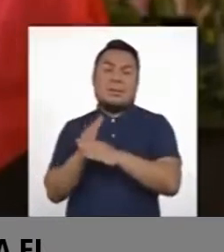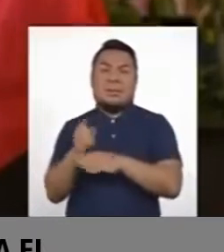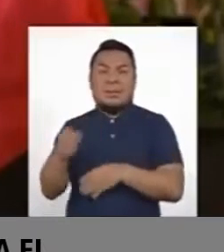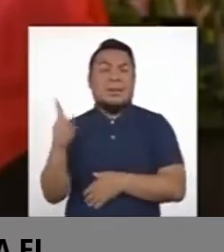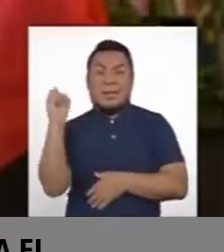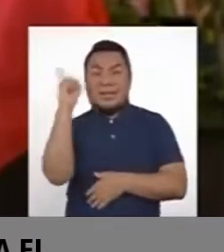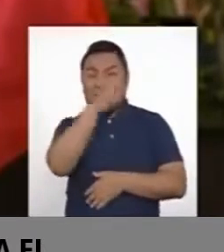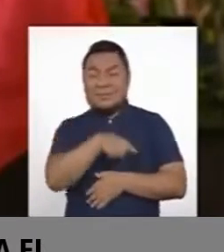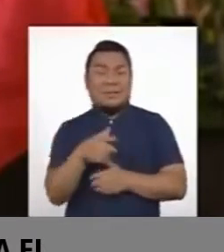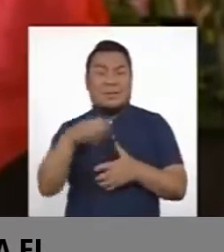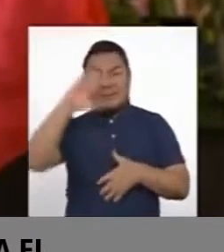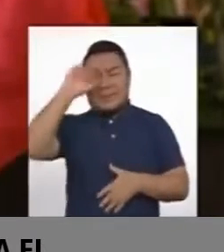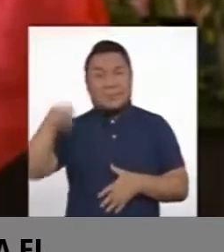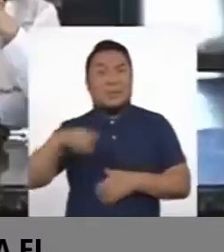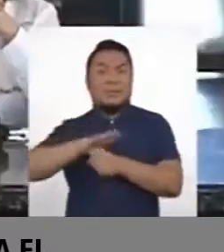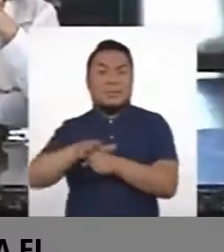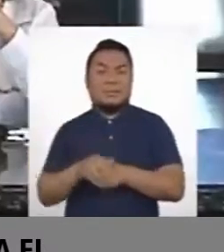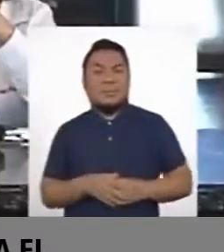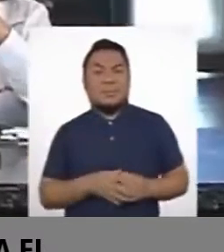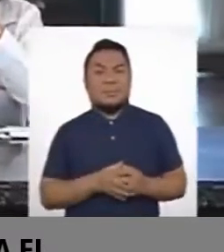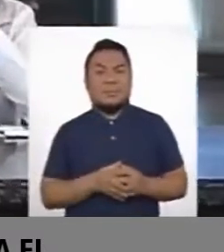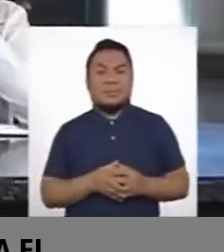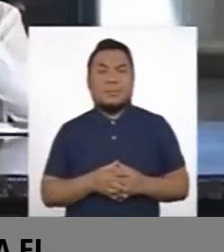difícil y compleja enfermedad.